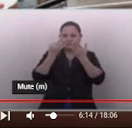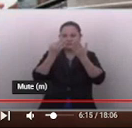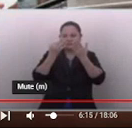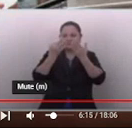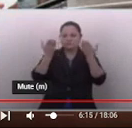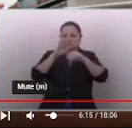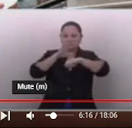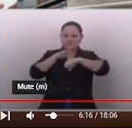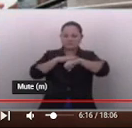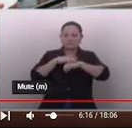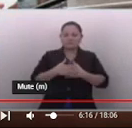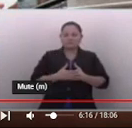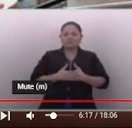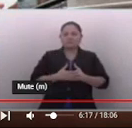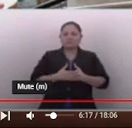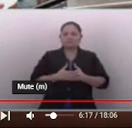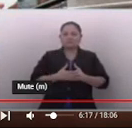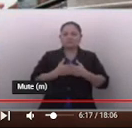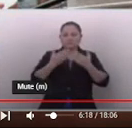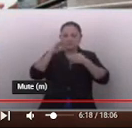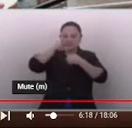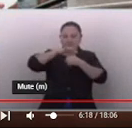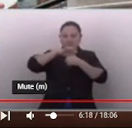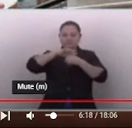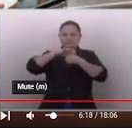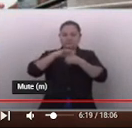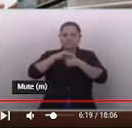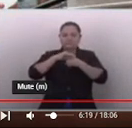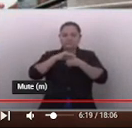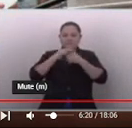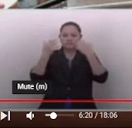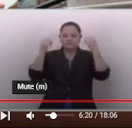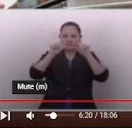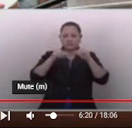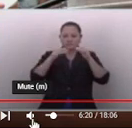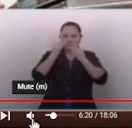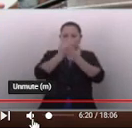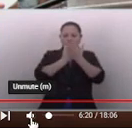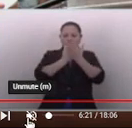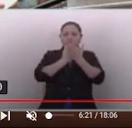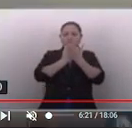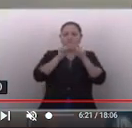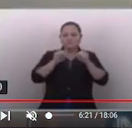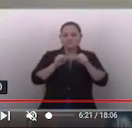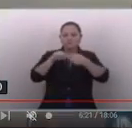o la damos también, la sometemos a votación para dar por aprobada la agenda que está.